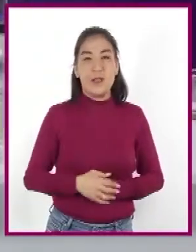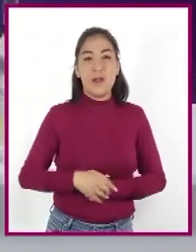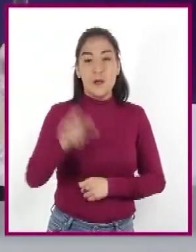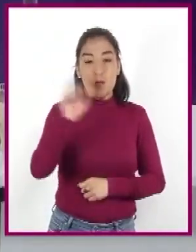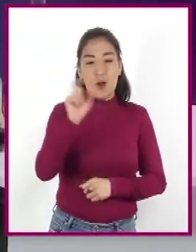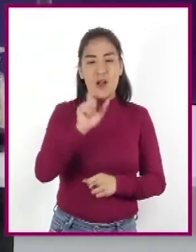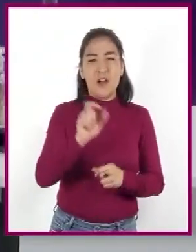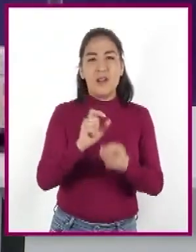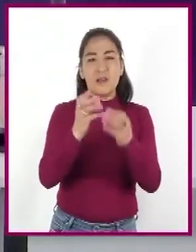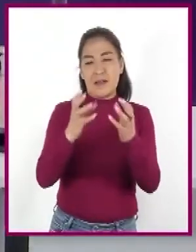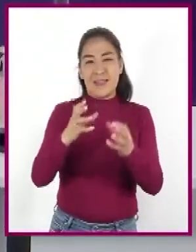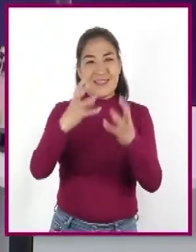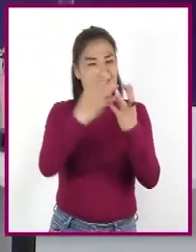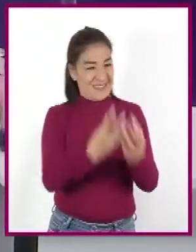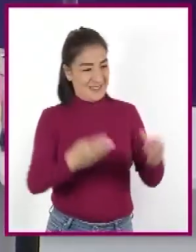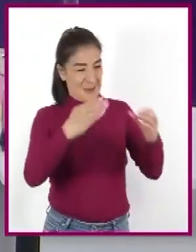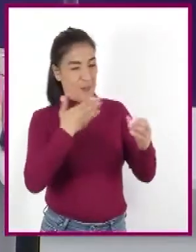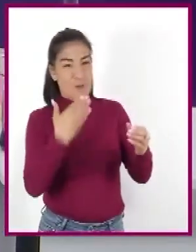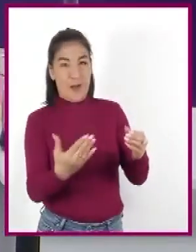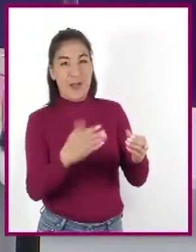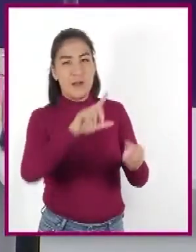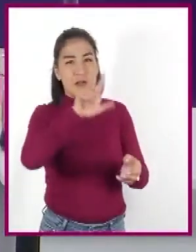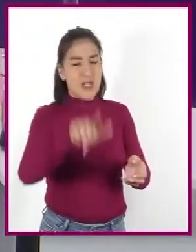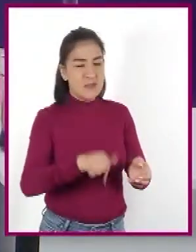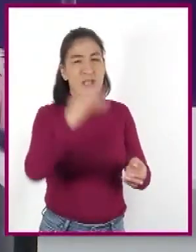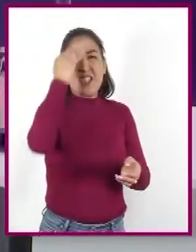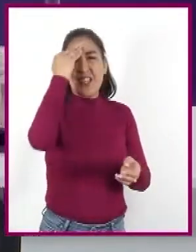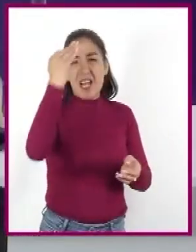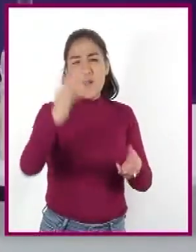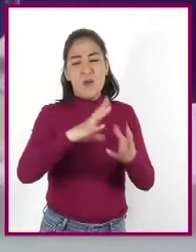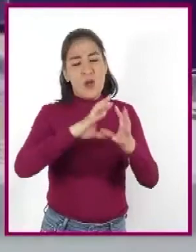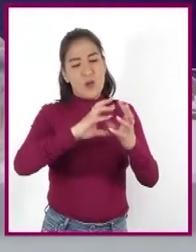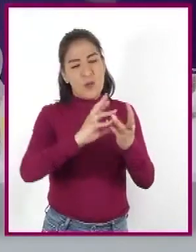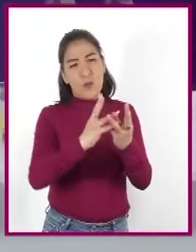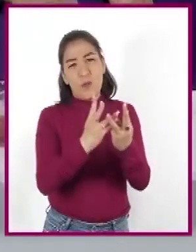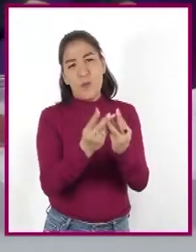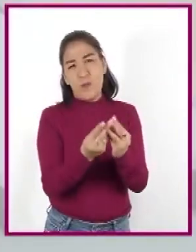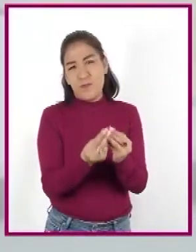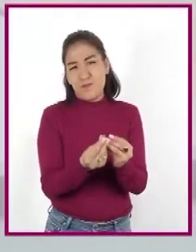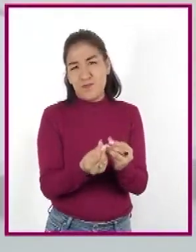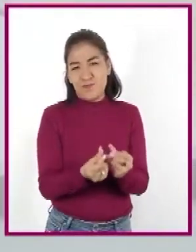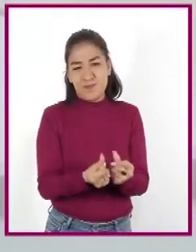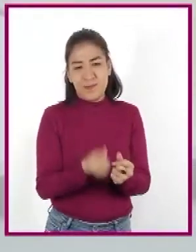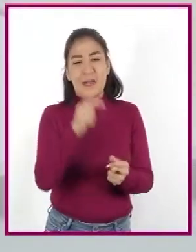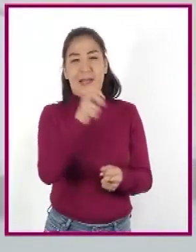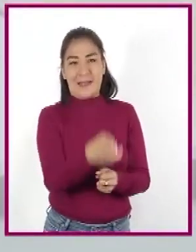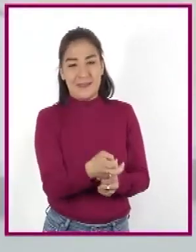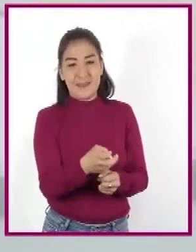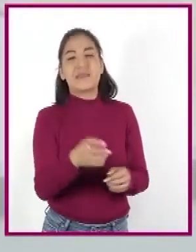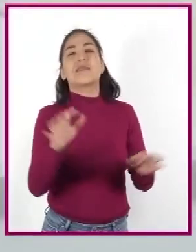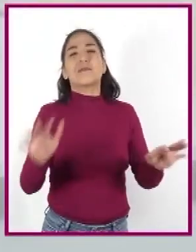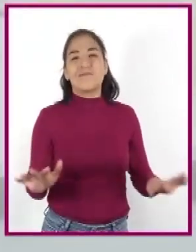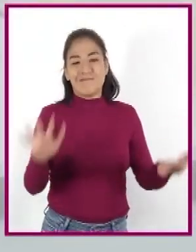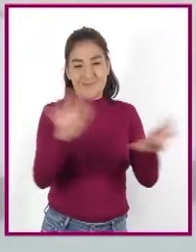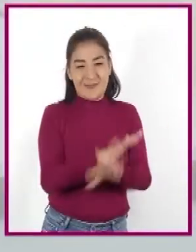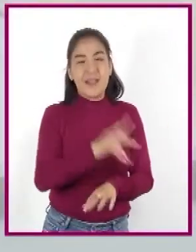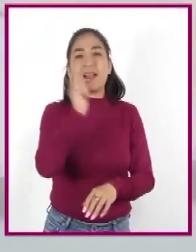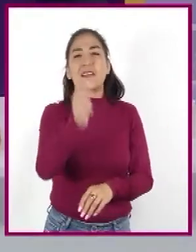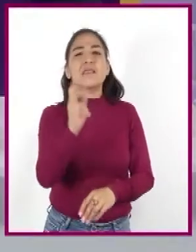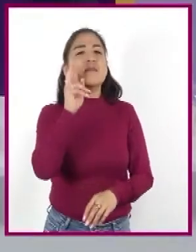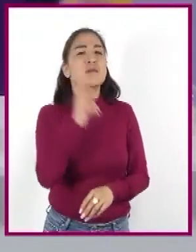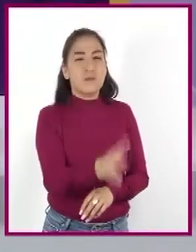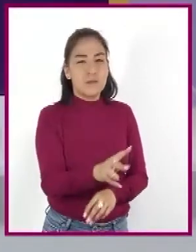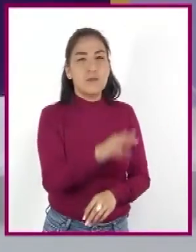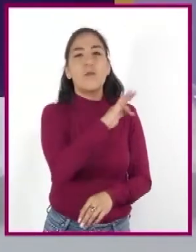de descomposición debido a que el oxígeno está reaccionando con ella. De manera visual,